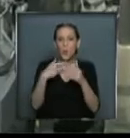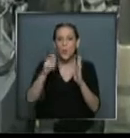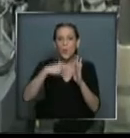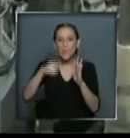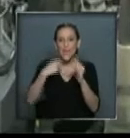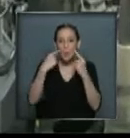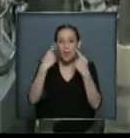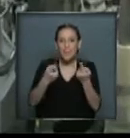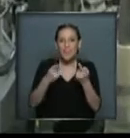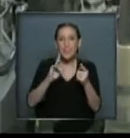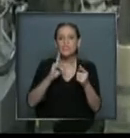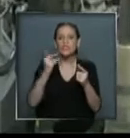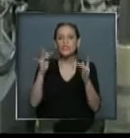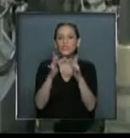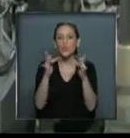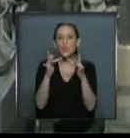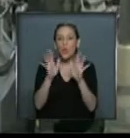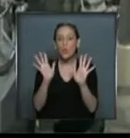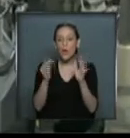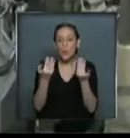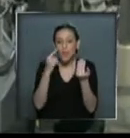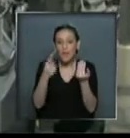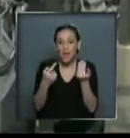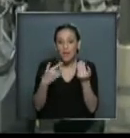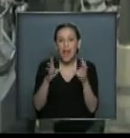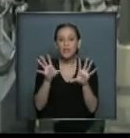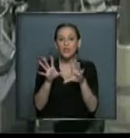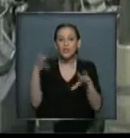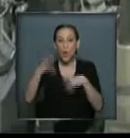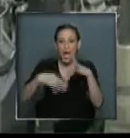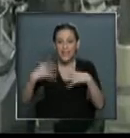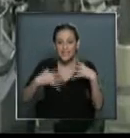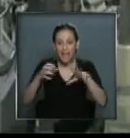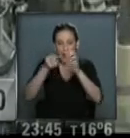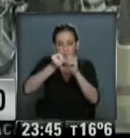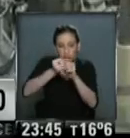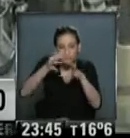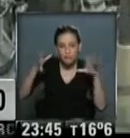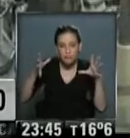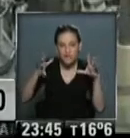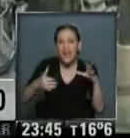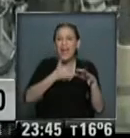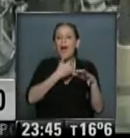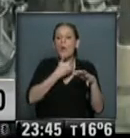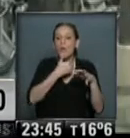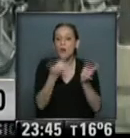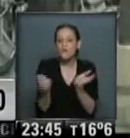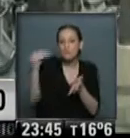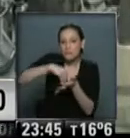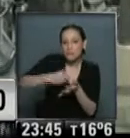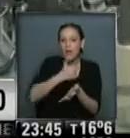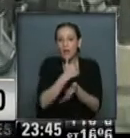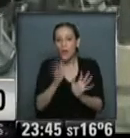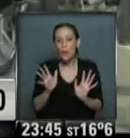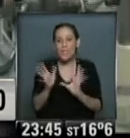que se pueden ver en YouTube. Él sacó una toalla, la estiró y van a ver ahora, le pone agua y, muy histriónico, y